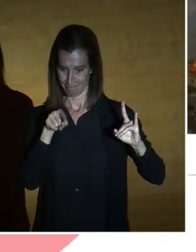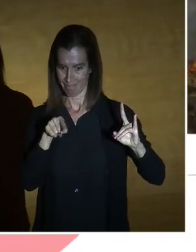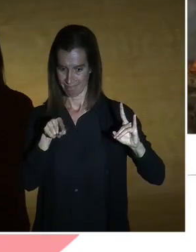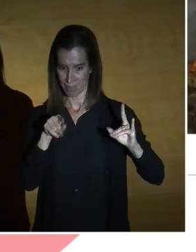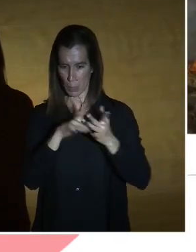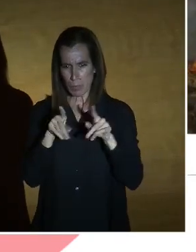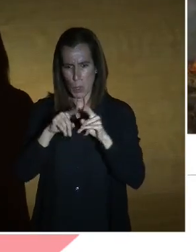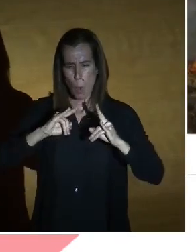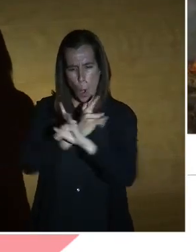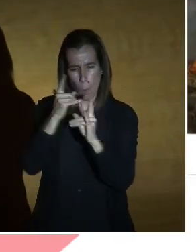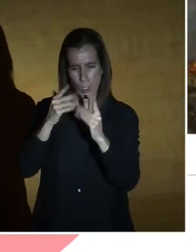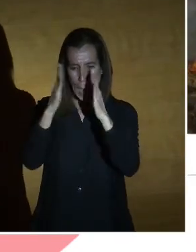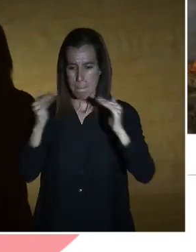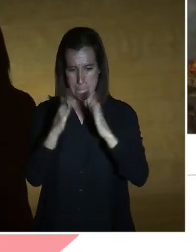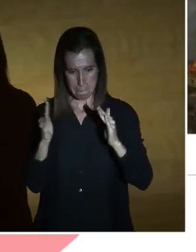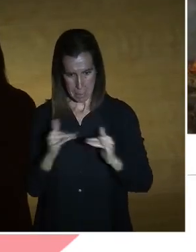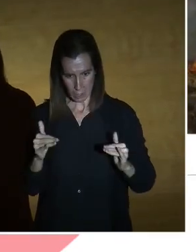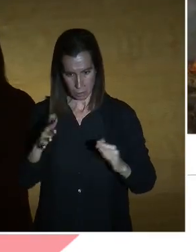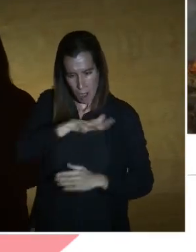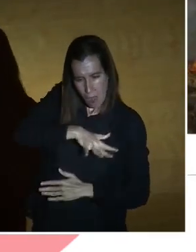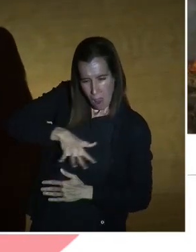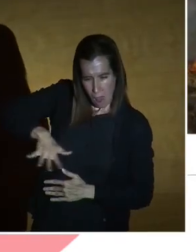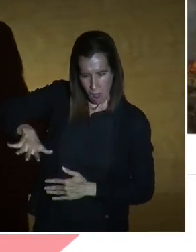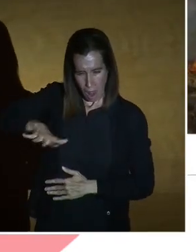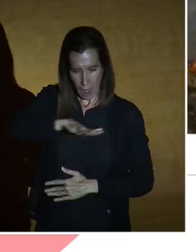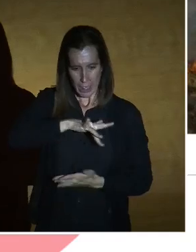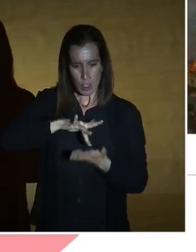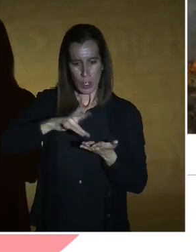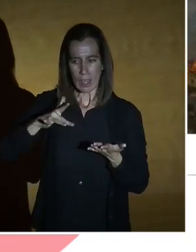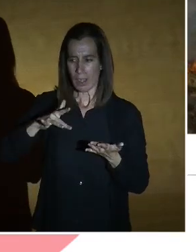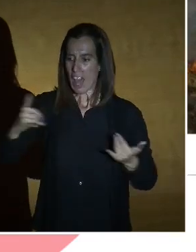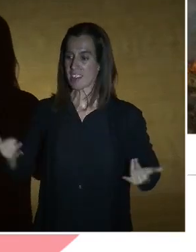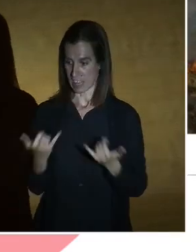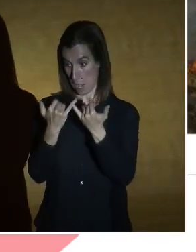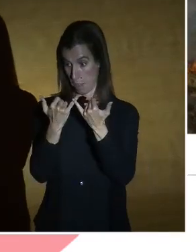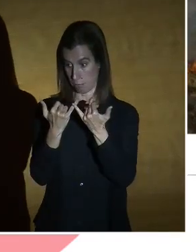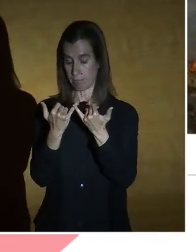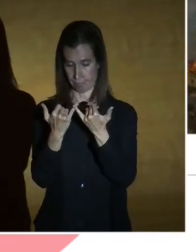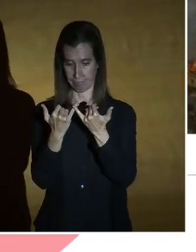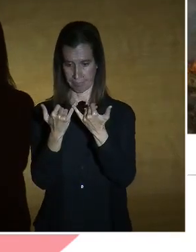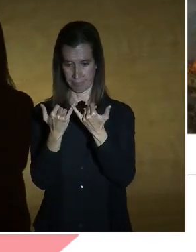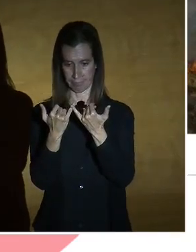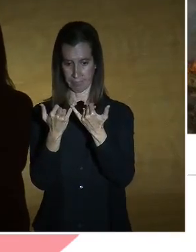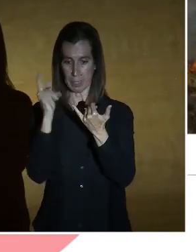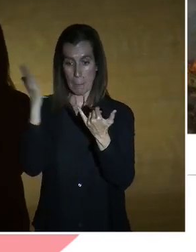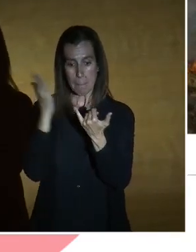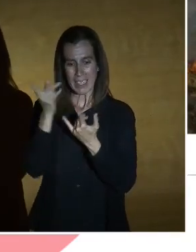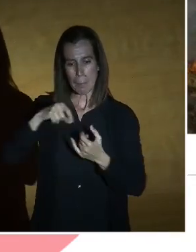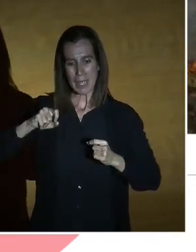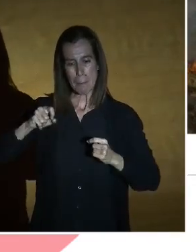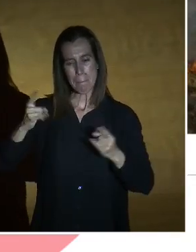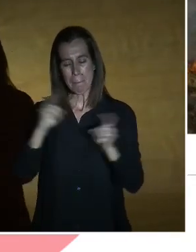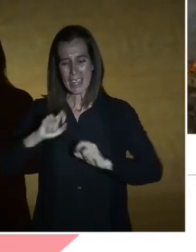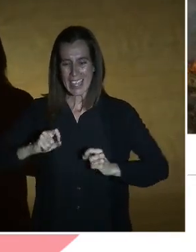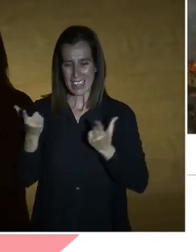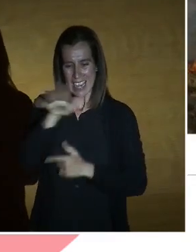de bosque de pinos que rodea toda la parte del Teide. Y llegó incluso pues, a afectar también parte del Parque Nacional del